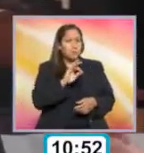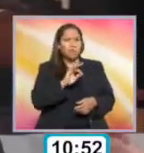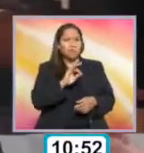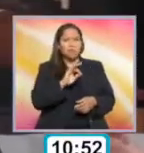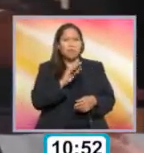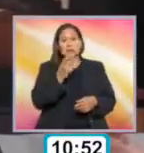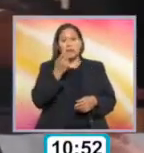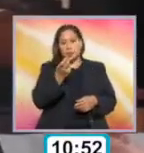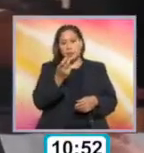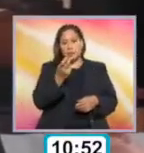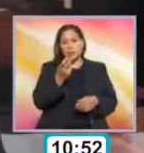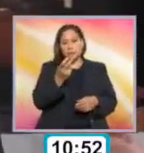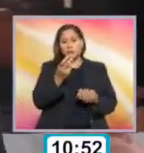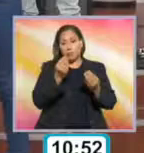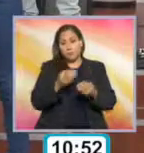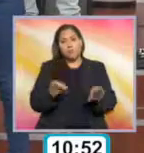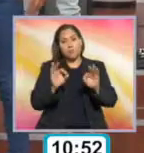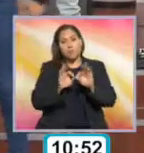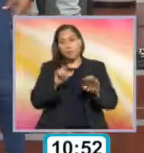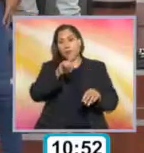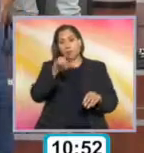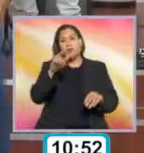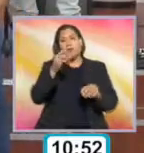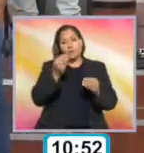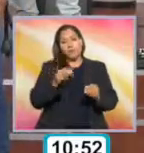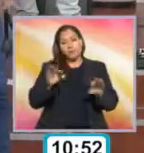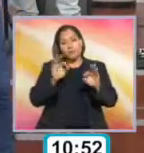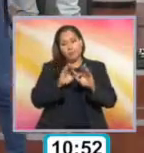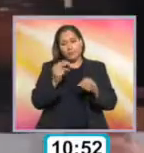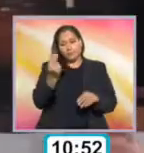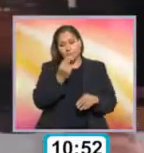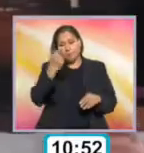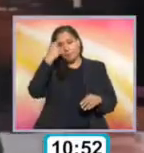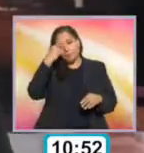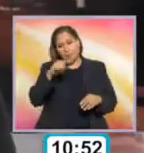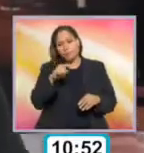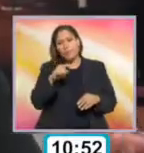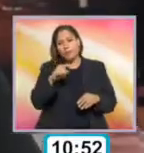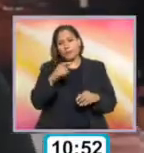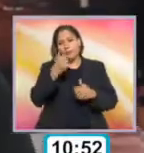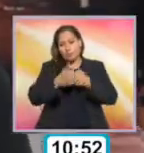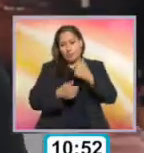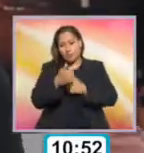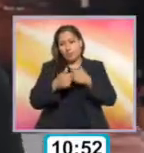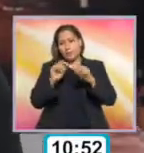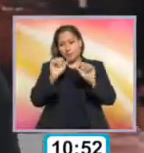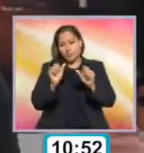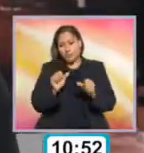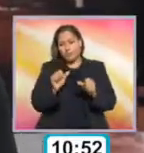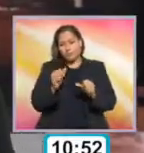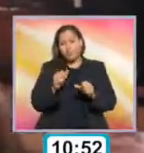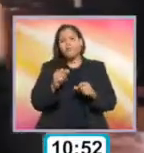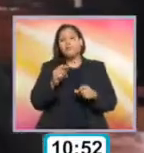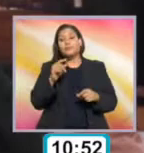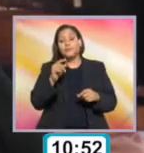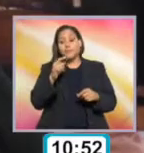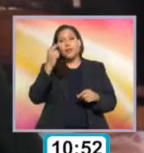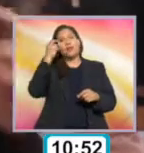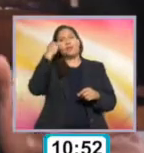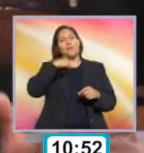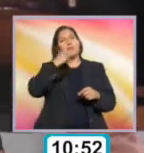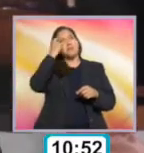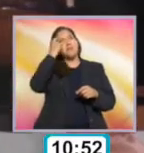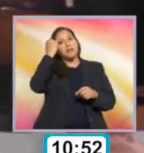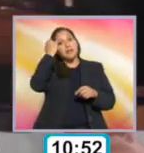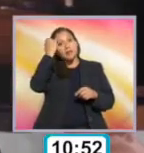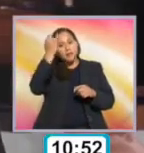una parte que muchos no saben, sí que es importante y que se necesita para llevar a cabo una carrera artística también. Entonces ahí nació mi idea